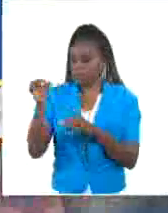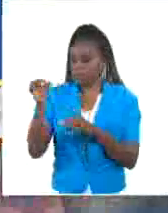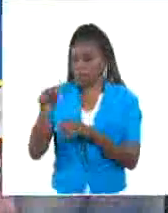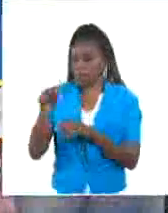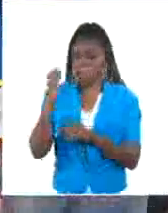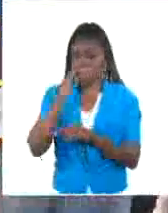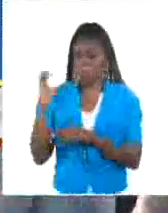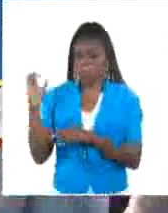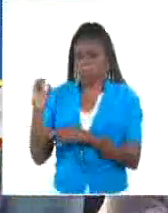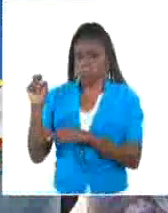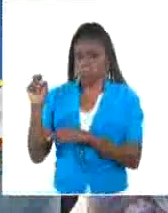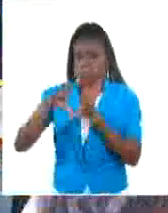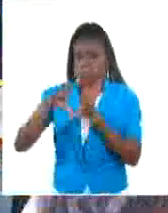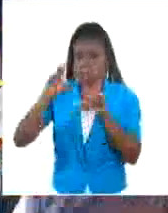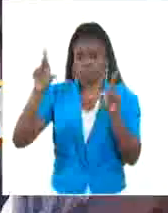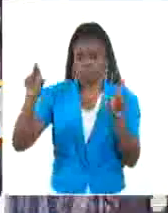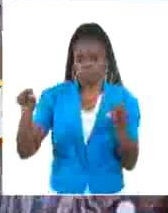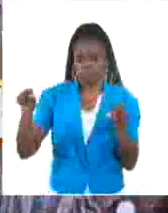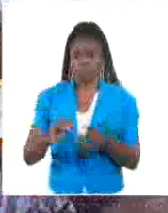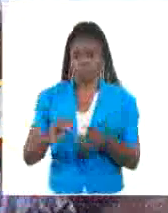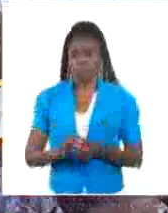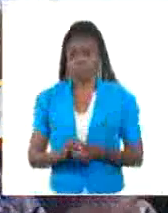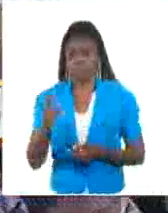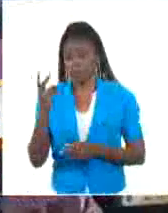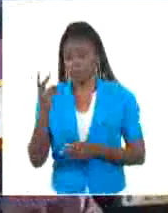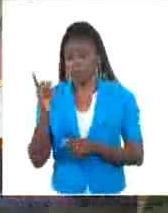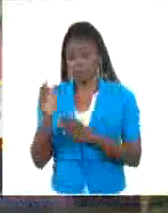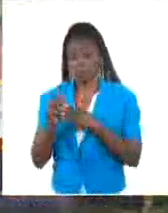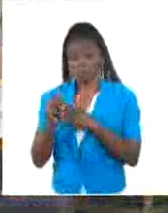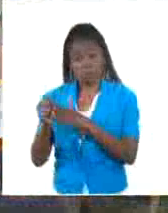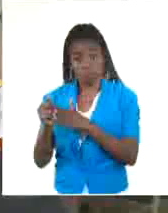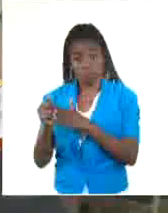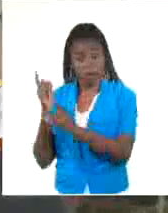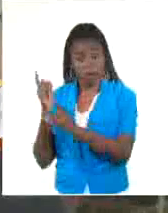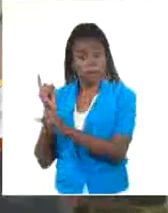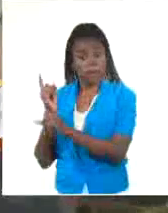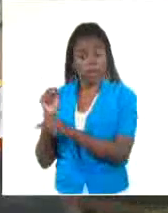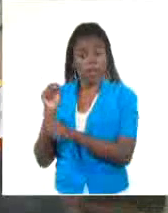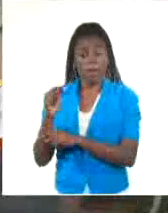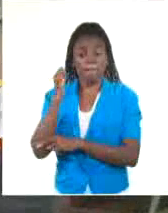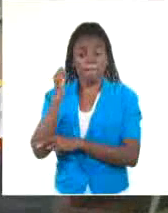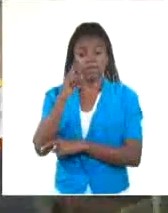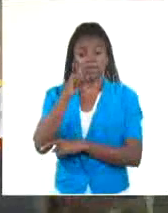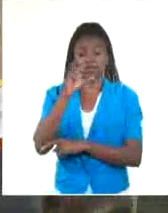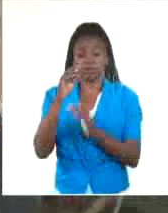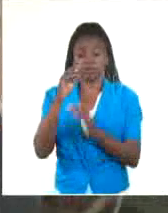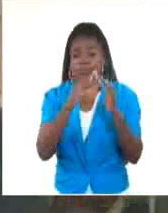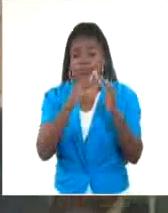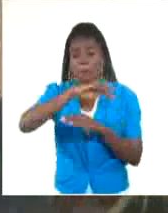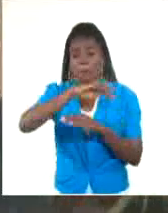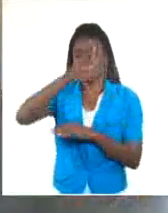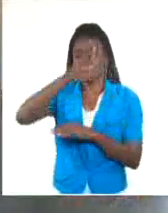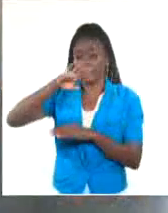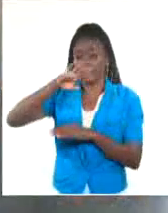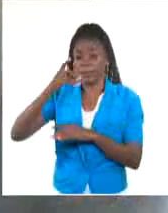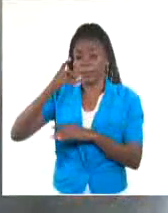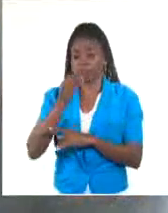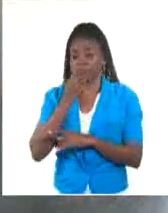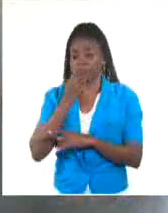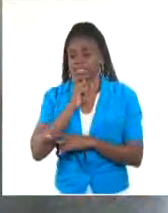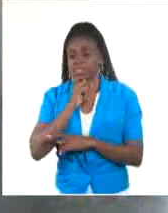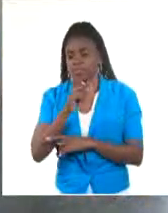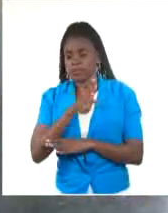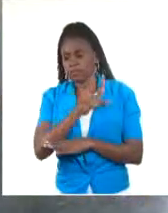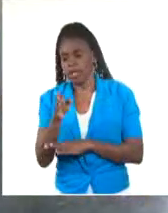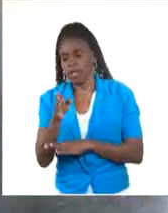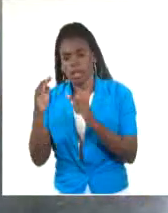más oriental del país. En esta segunda etapa del trayecto, los cruzados visitarán más de 100 comunidades montañosas y de difícil acceso. En